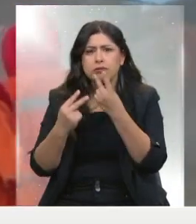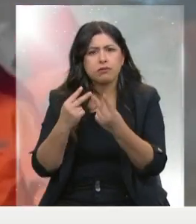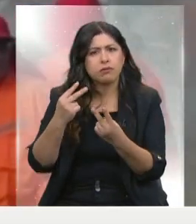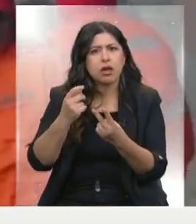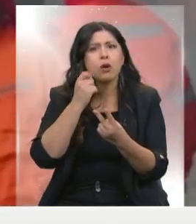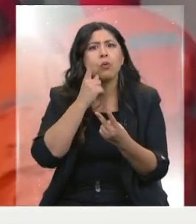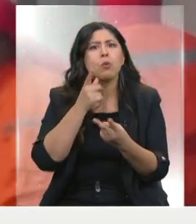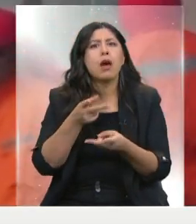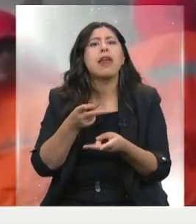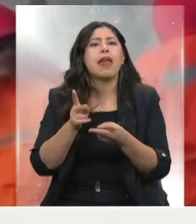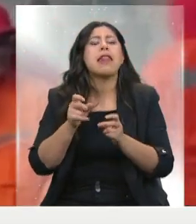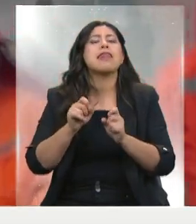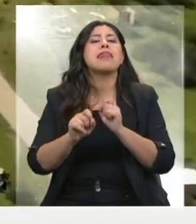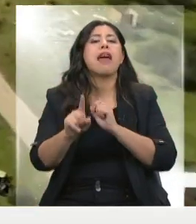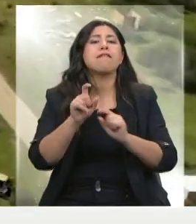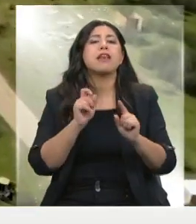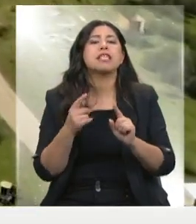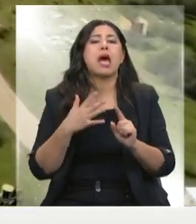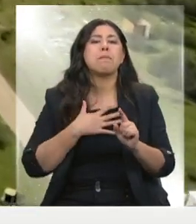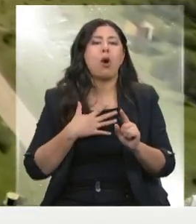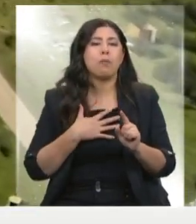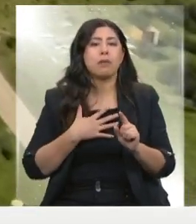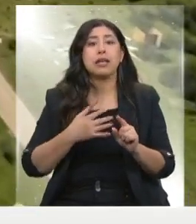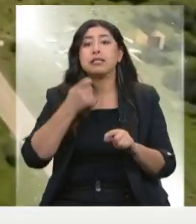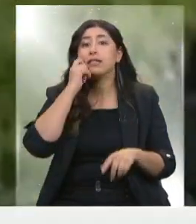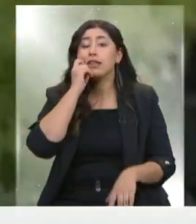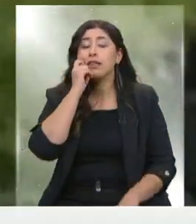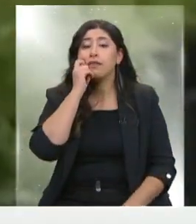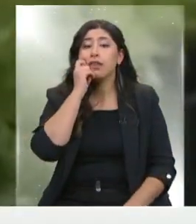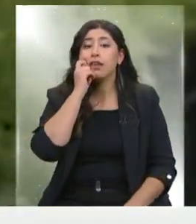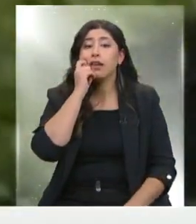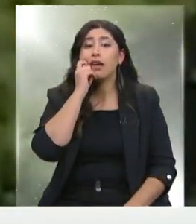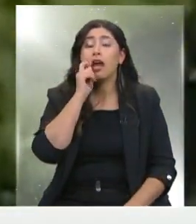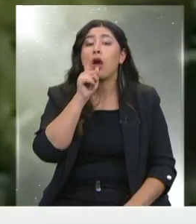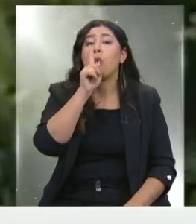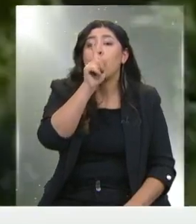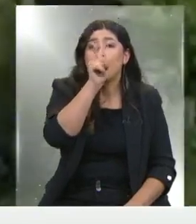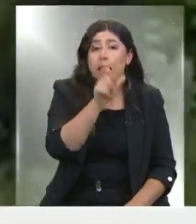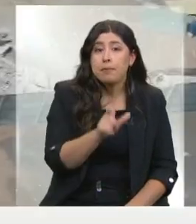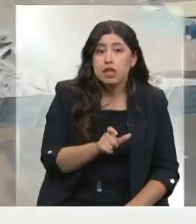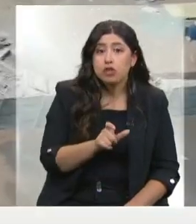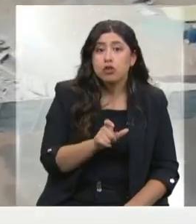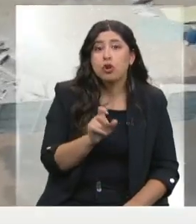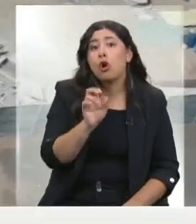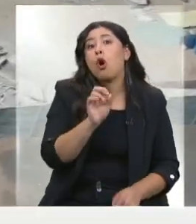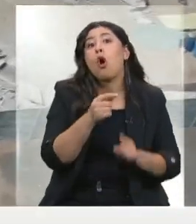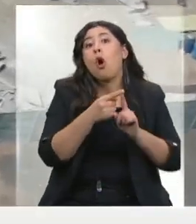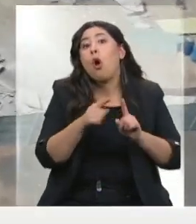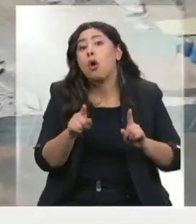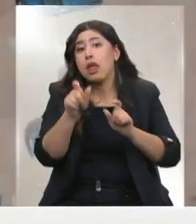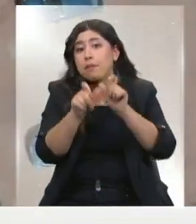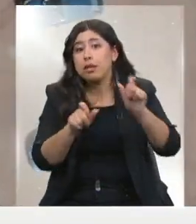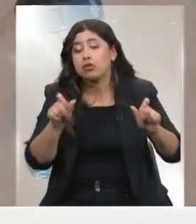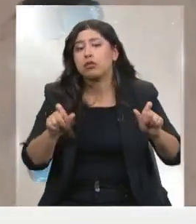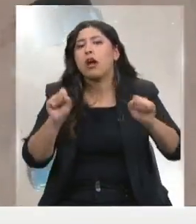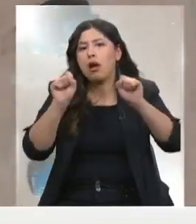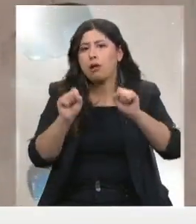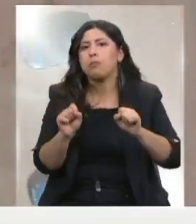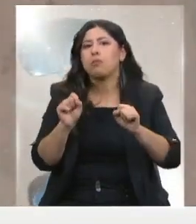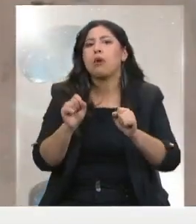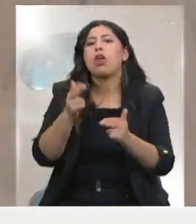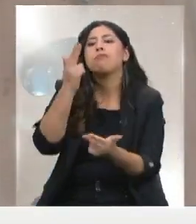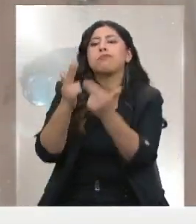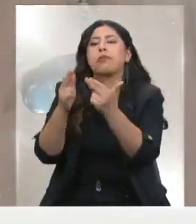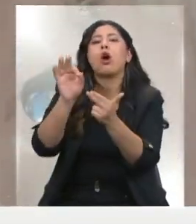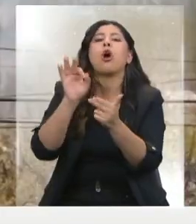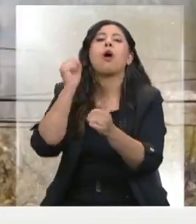polémica legítima defensa privilegiada. Es decir, que una o más personas puedan hacer uso de la fuerza para recuperar